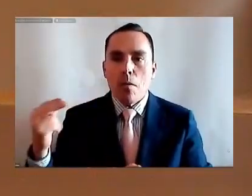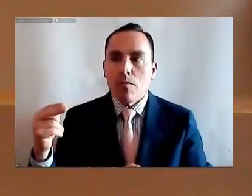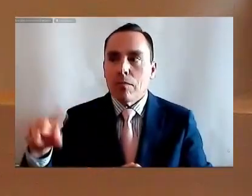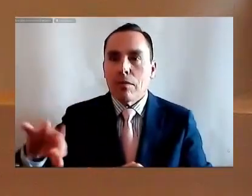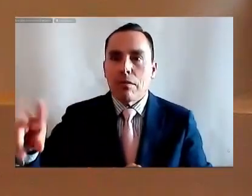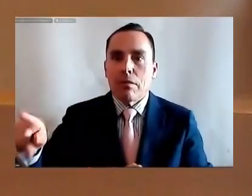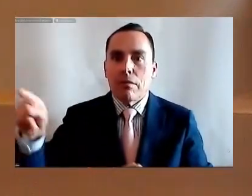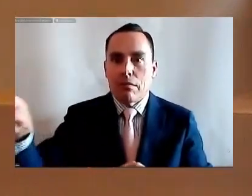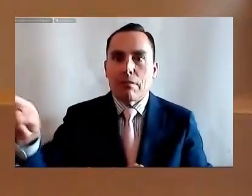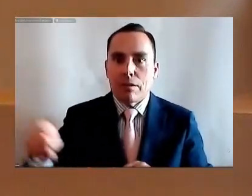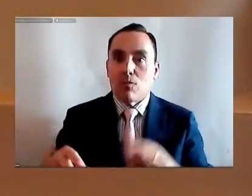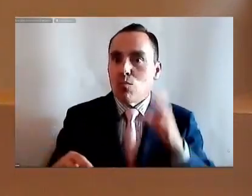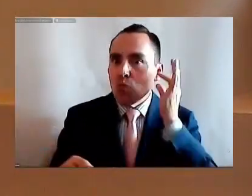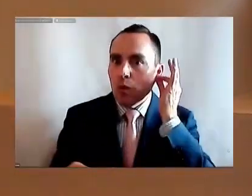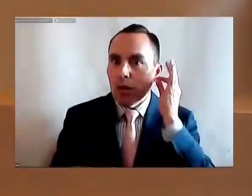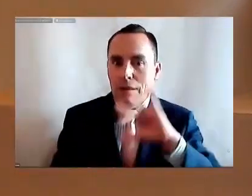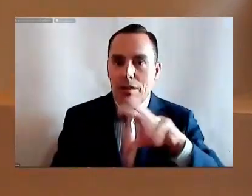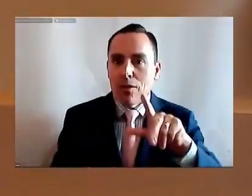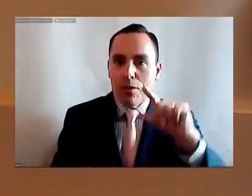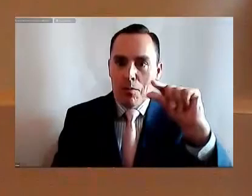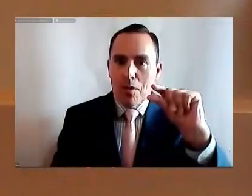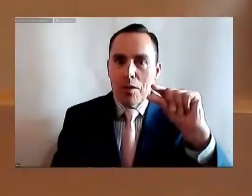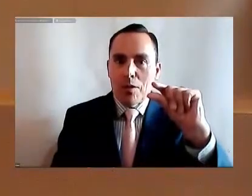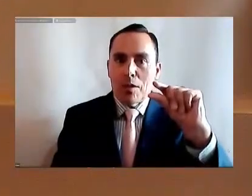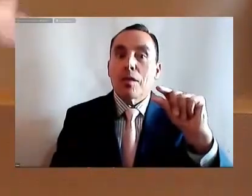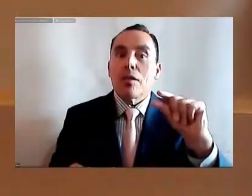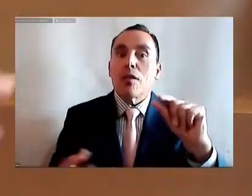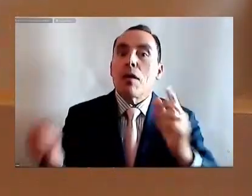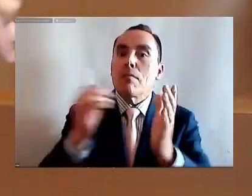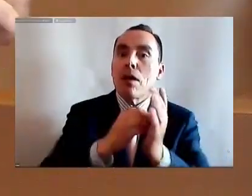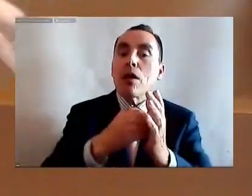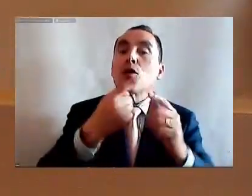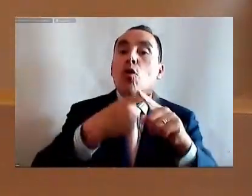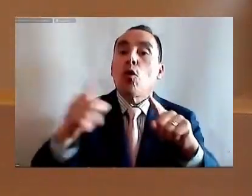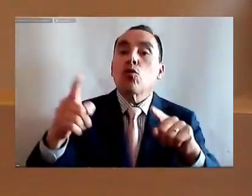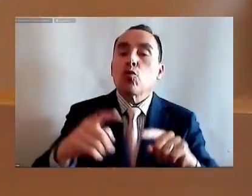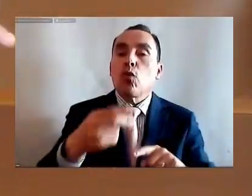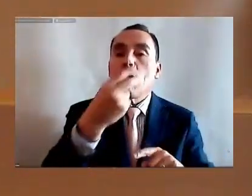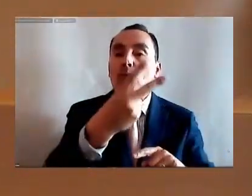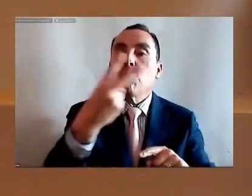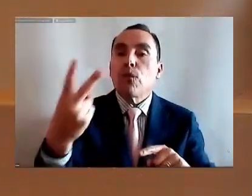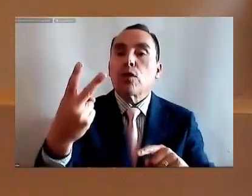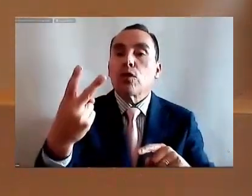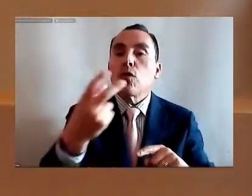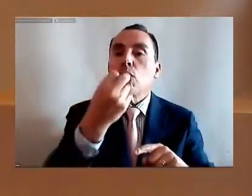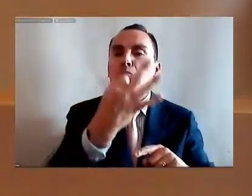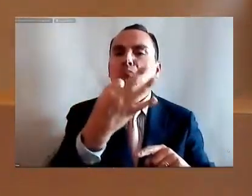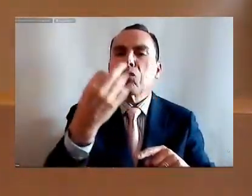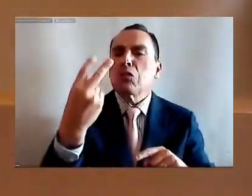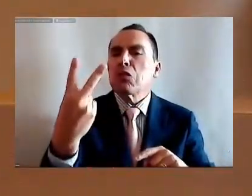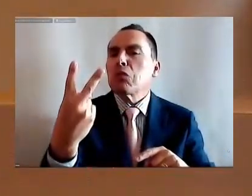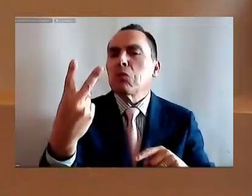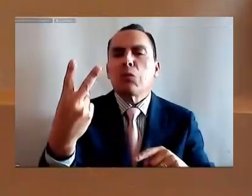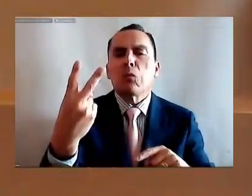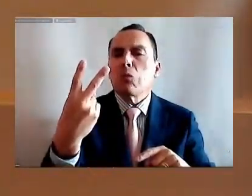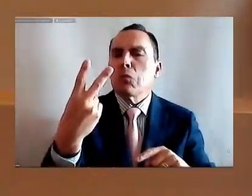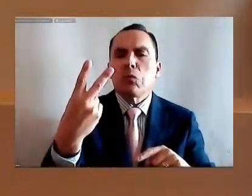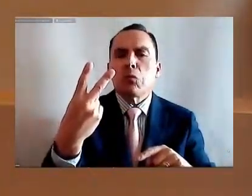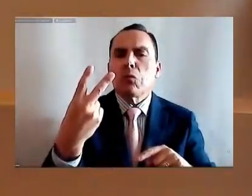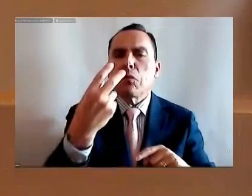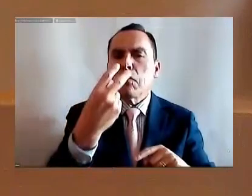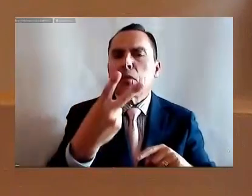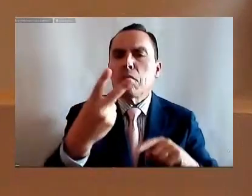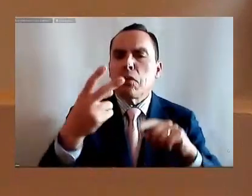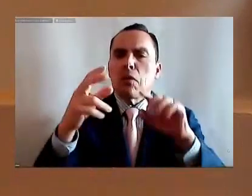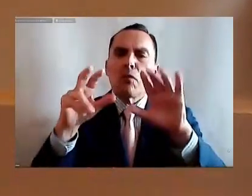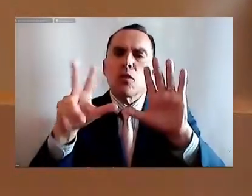hombres, ¿sí? Y además tú le pagas un 22, un 32, lo que tú decías, el 70, 28, el